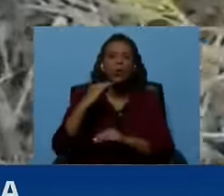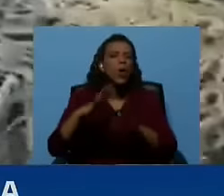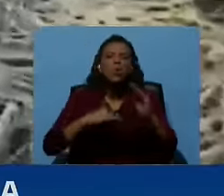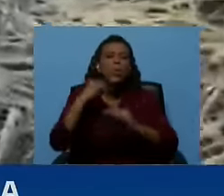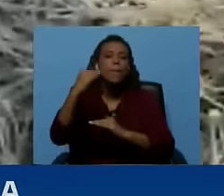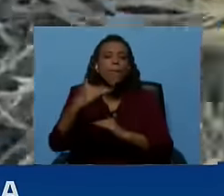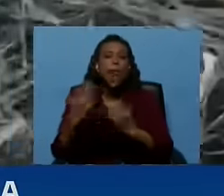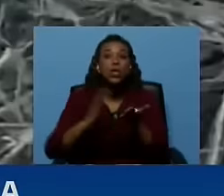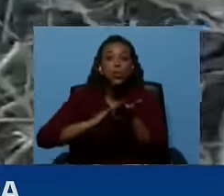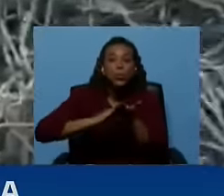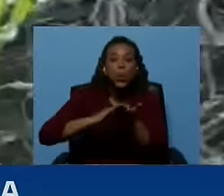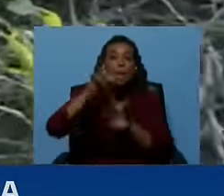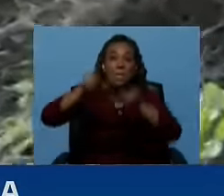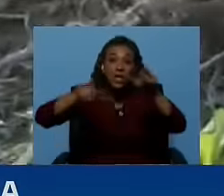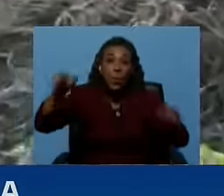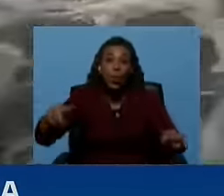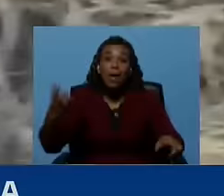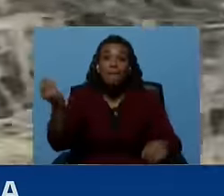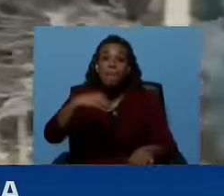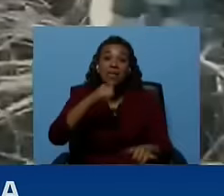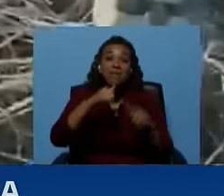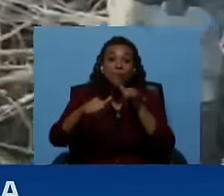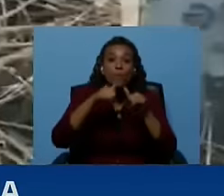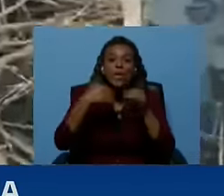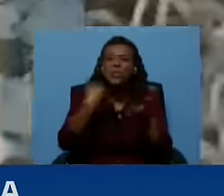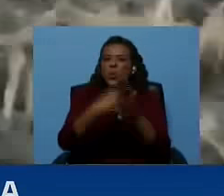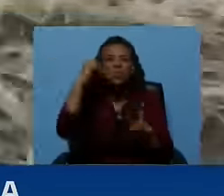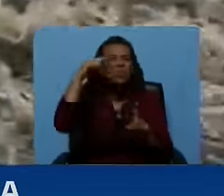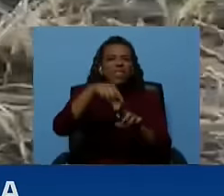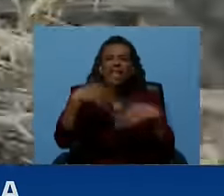superar por ejemplo que la gente va a tener mayor información